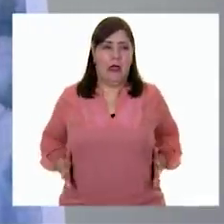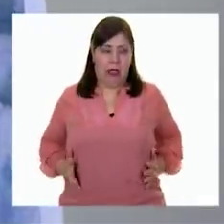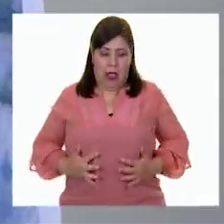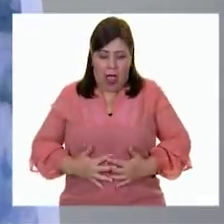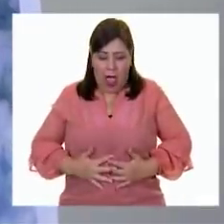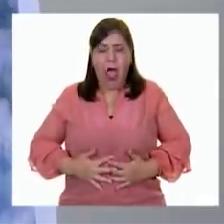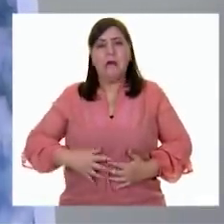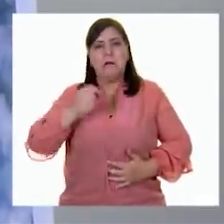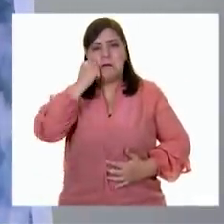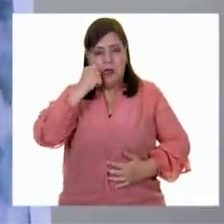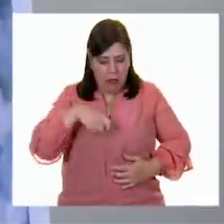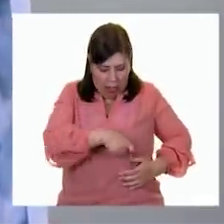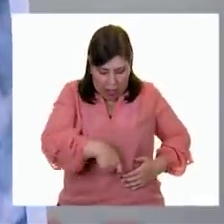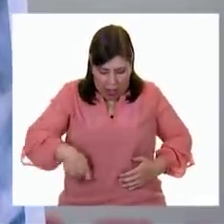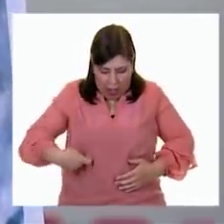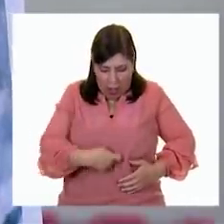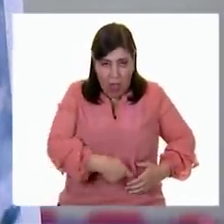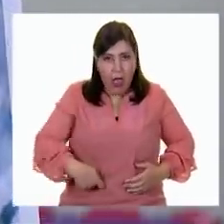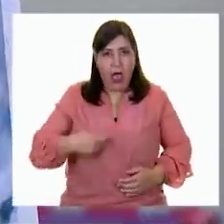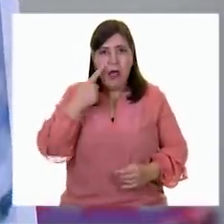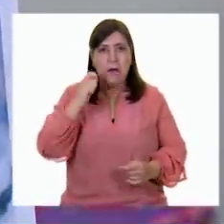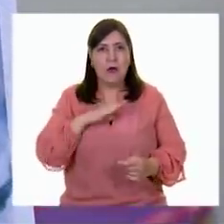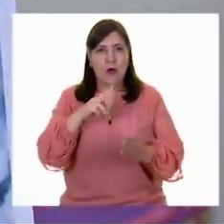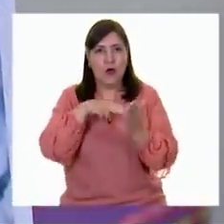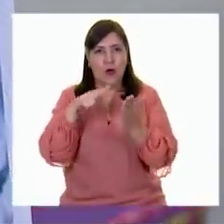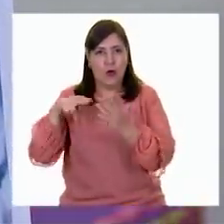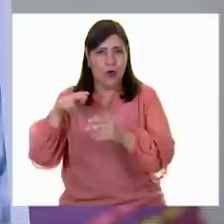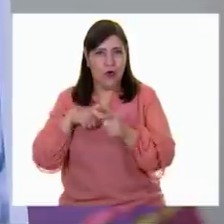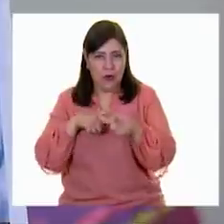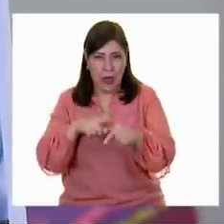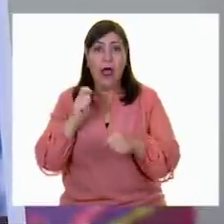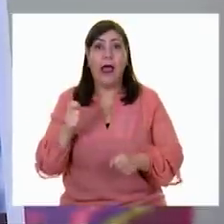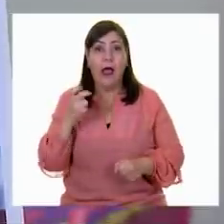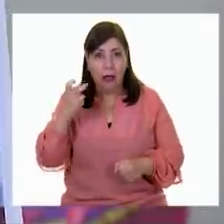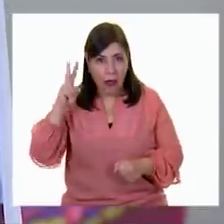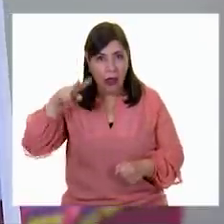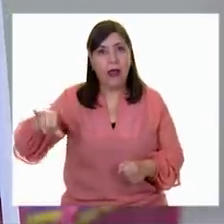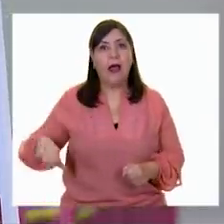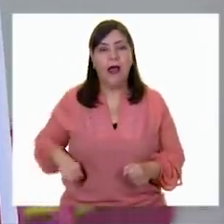seguir pintando. Sí, qué interesante. Gracias